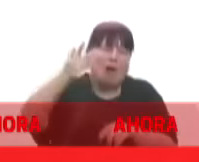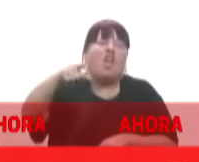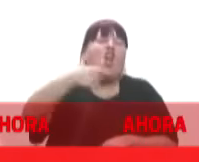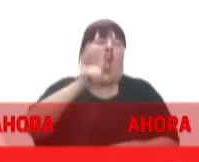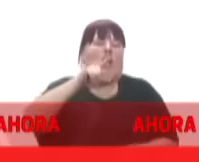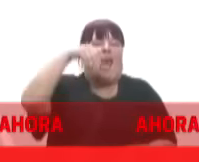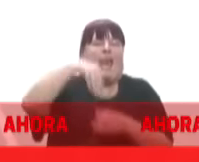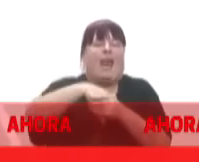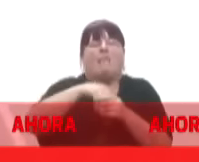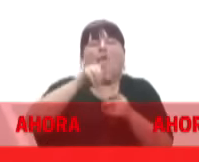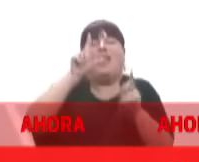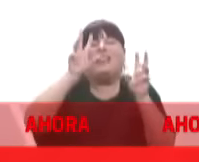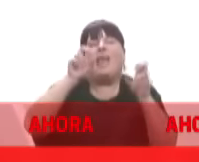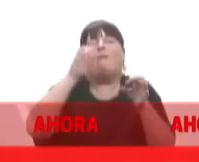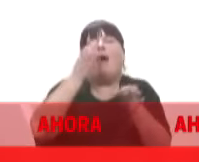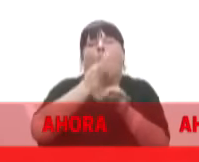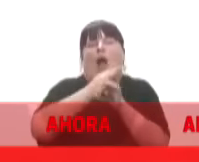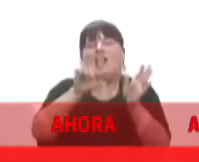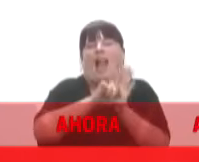que en la ley bases esté la educación.